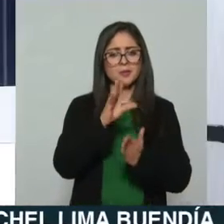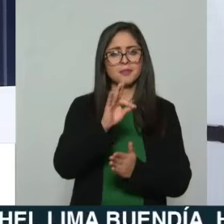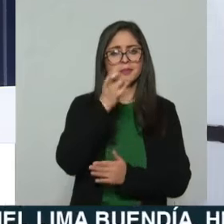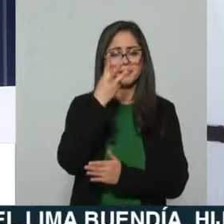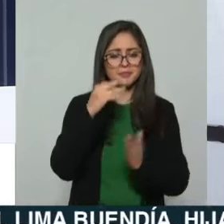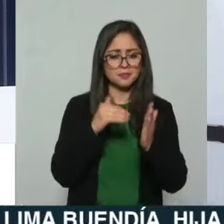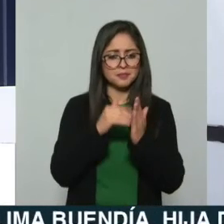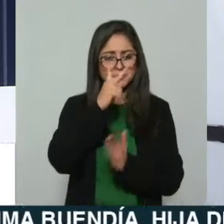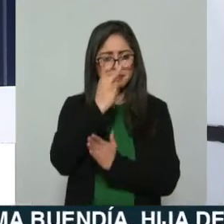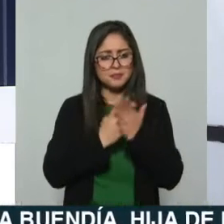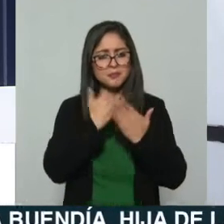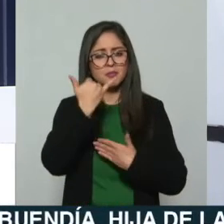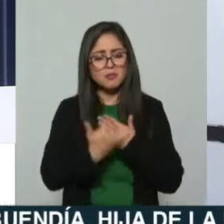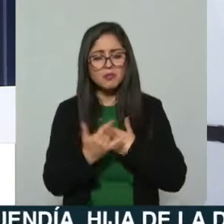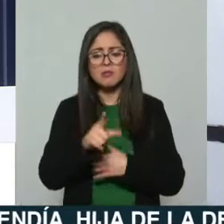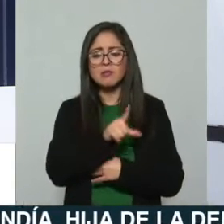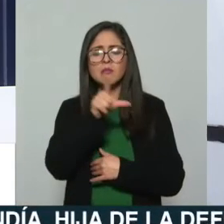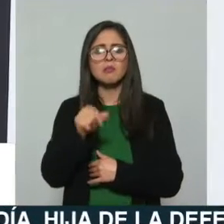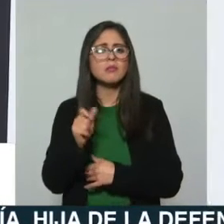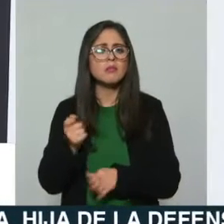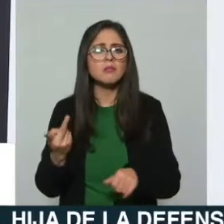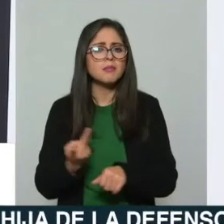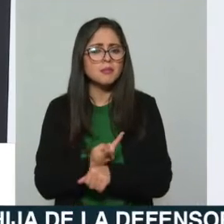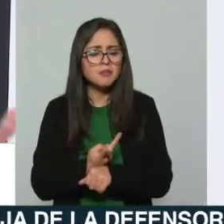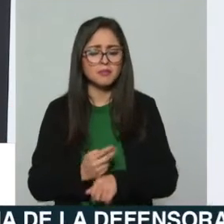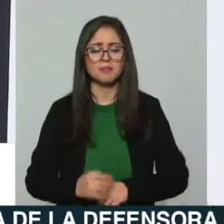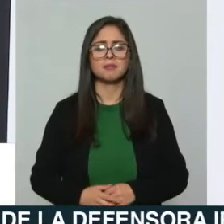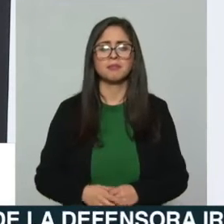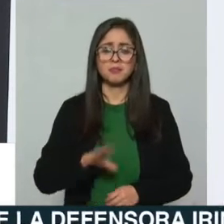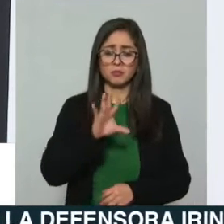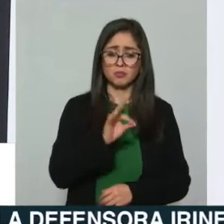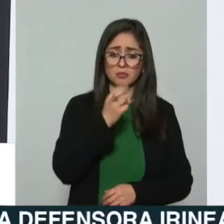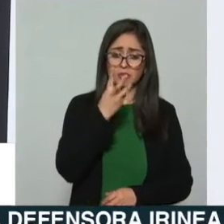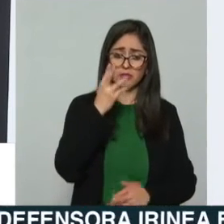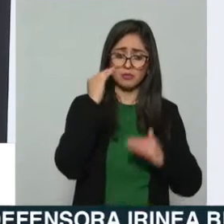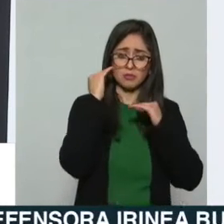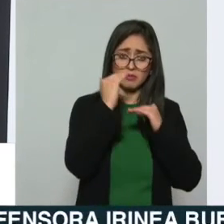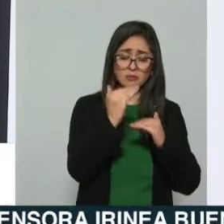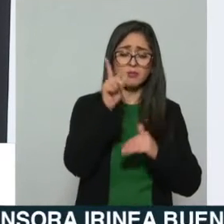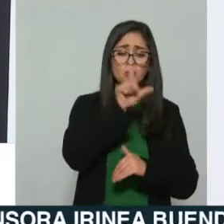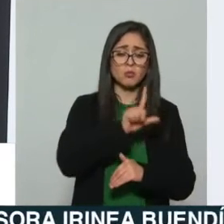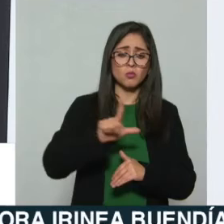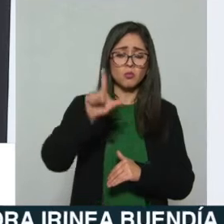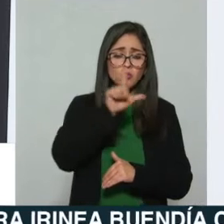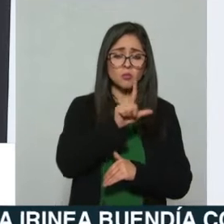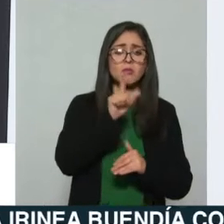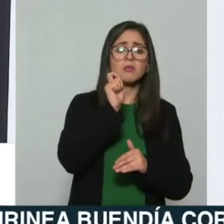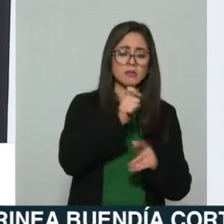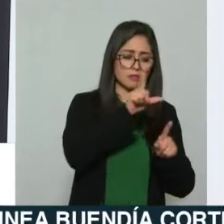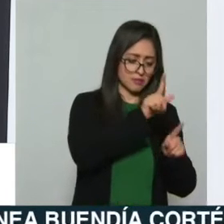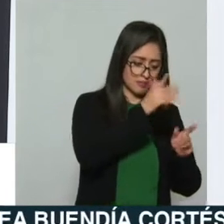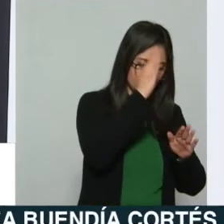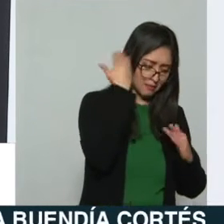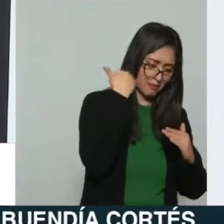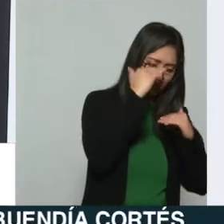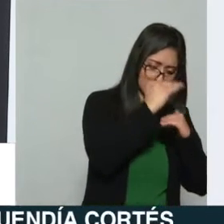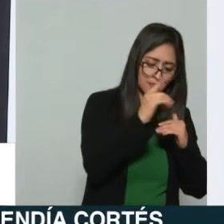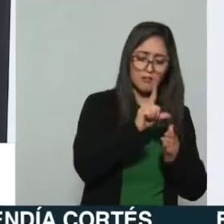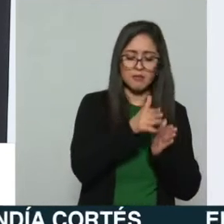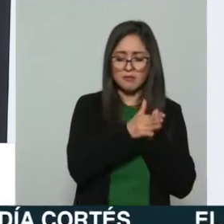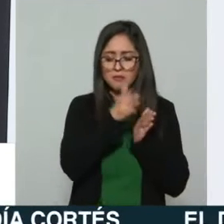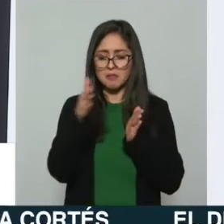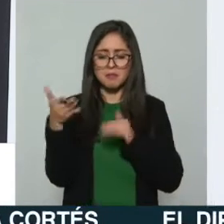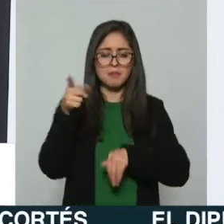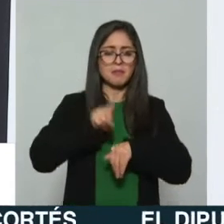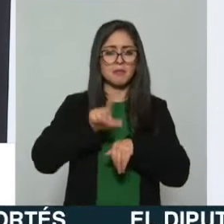proyectos, aquí lo contábamos. ¿Qué sigue ahora? Ahorita llevamos 43,000 proyectos que hasta el lunes fue ya con el plazo ampliado, llegamos a 43,000